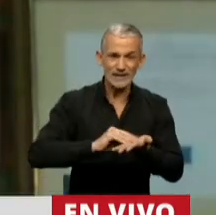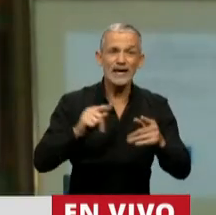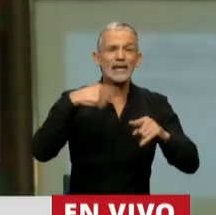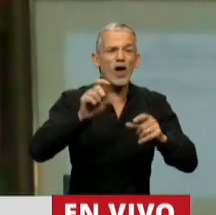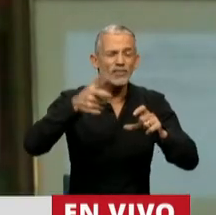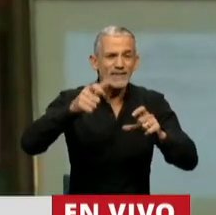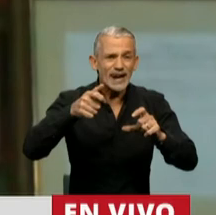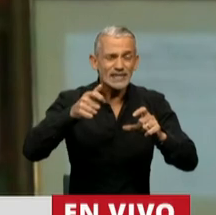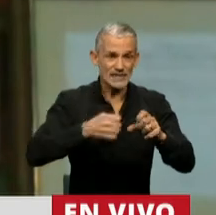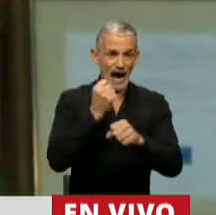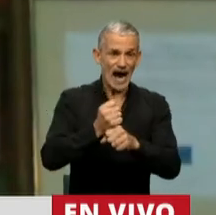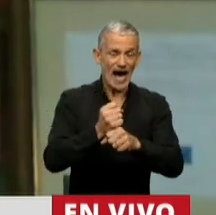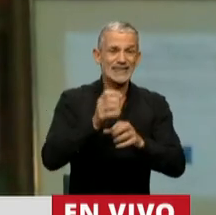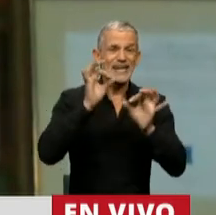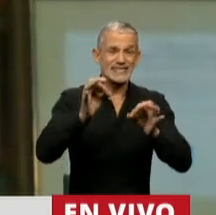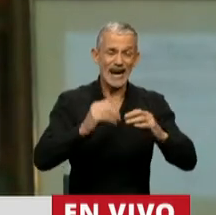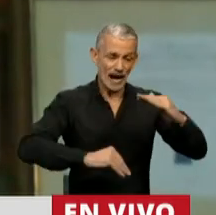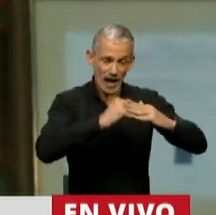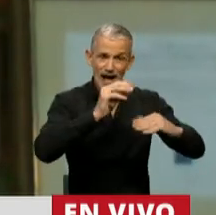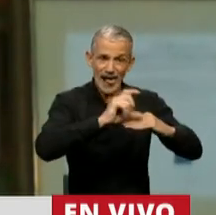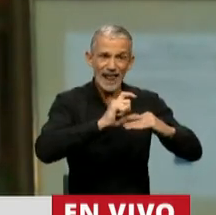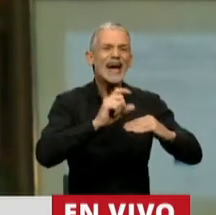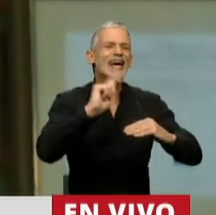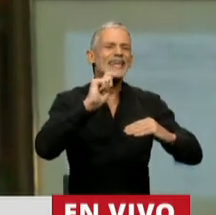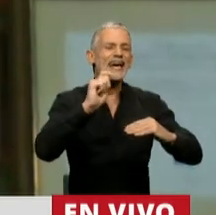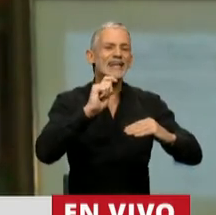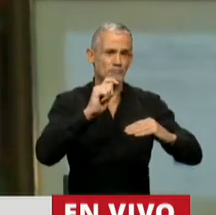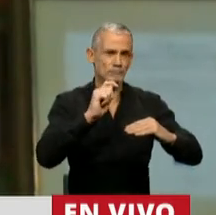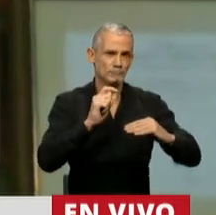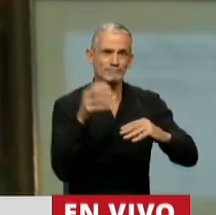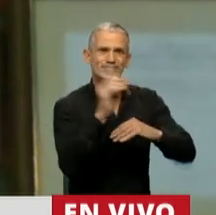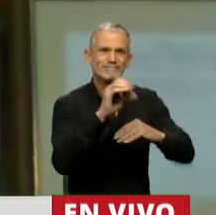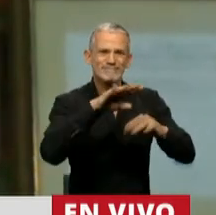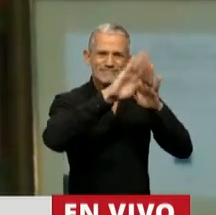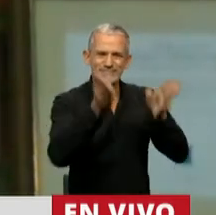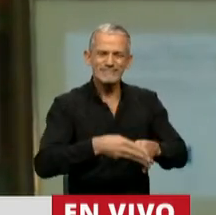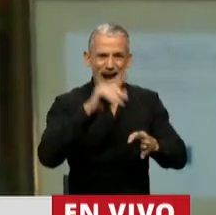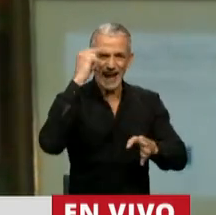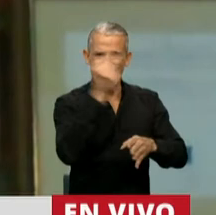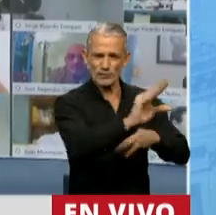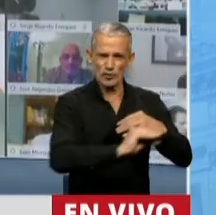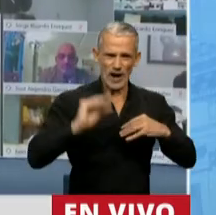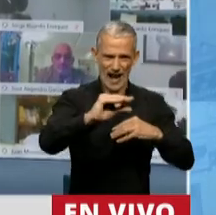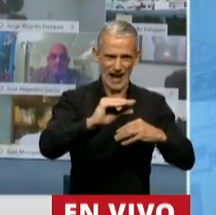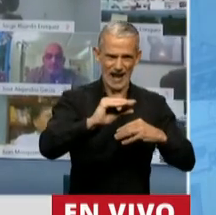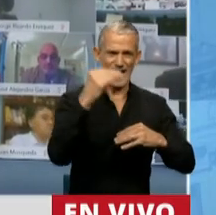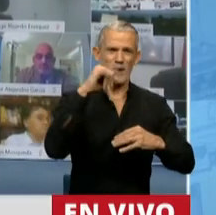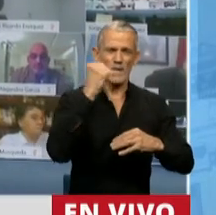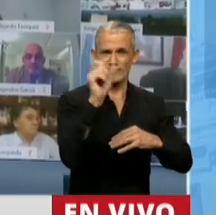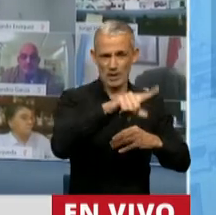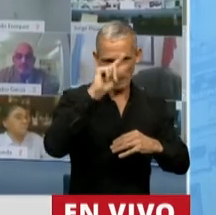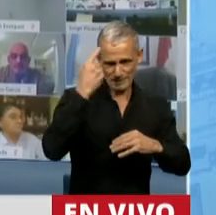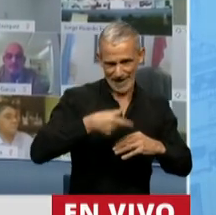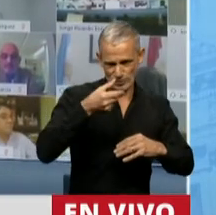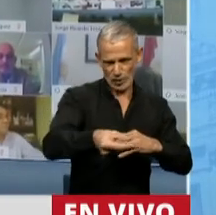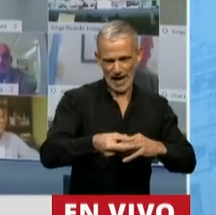resto, hasta llegar a la Badlar, era cubierta por el Tesoro Nacional en una tasa subsidiada.